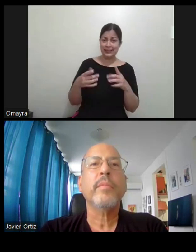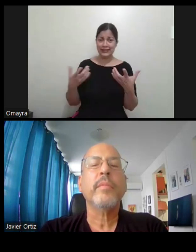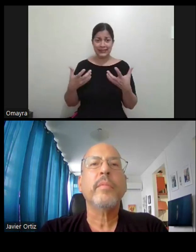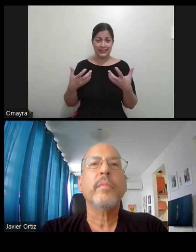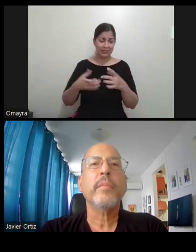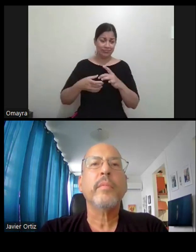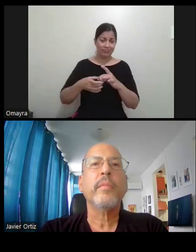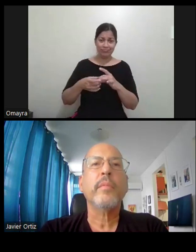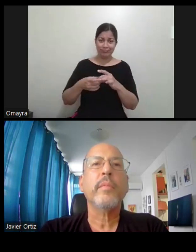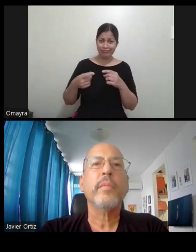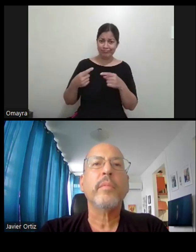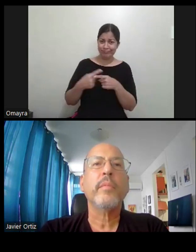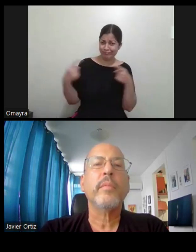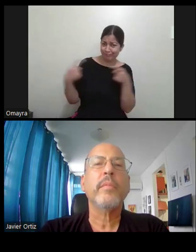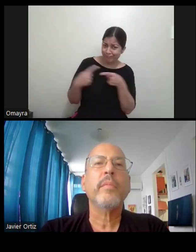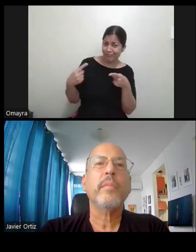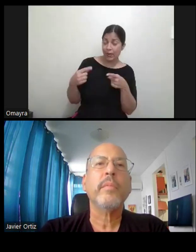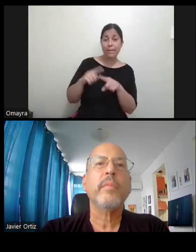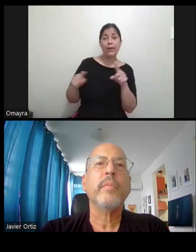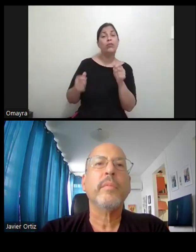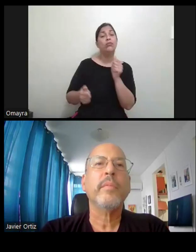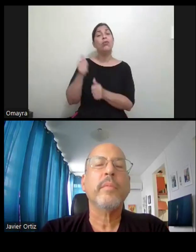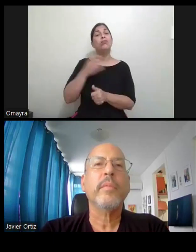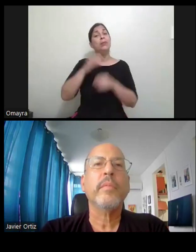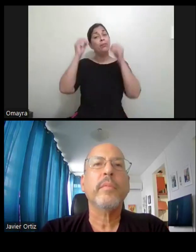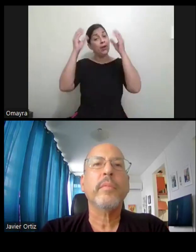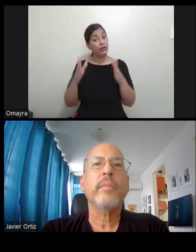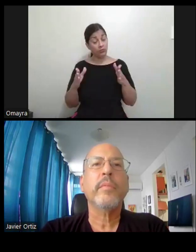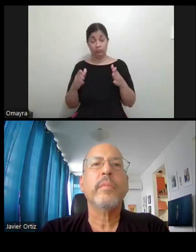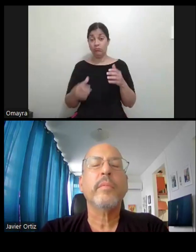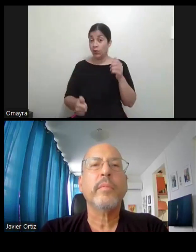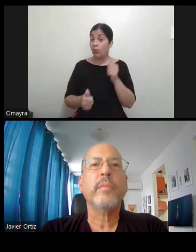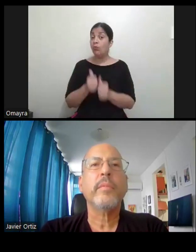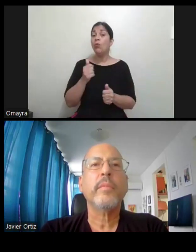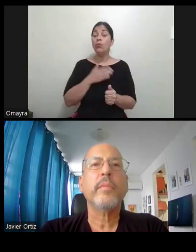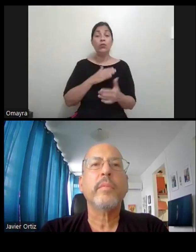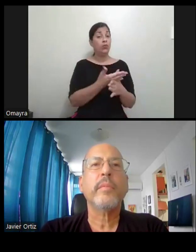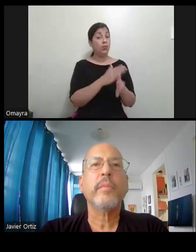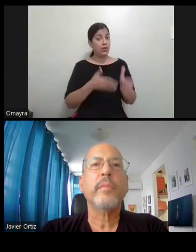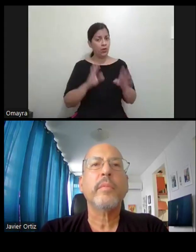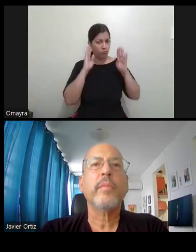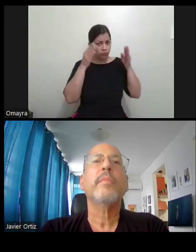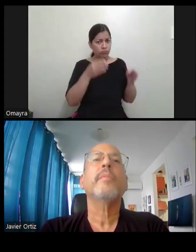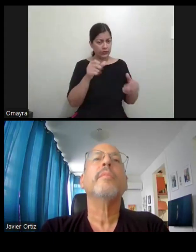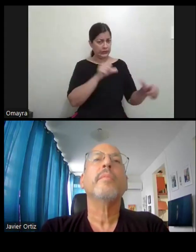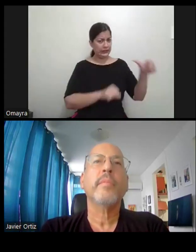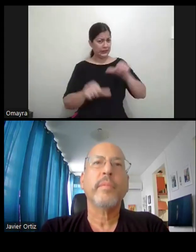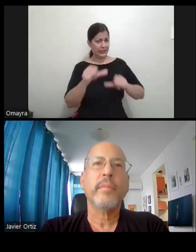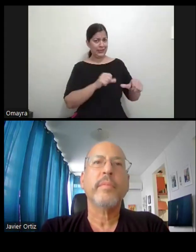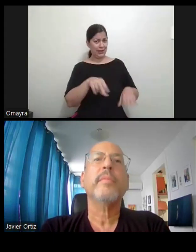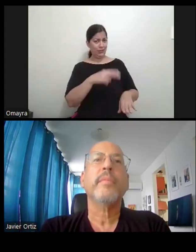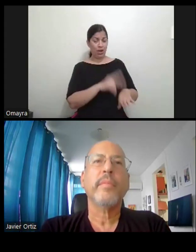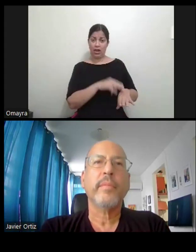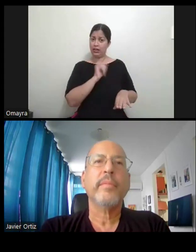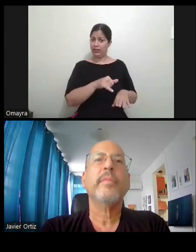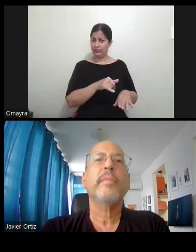de mis maestros y maestras. Y muchos de mis compañeros se fueron por ciencias naturales, esas notas espectaculares entraban a